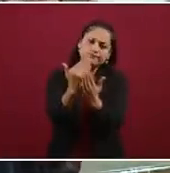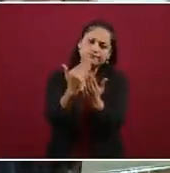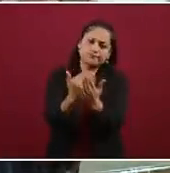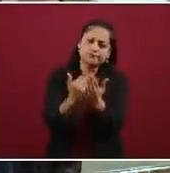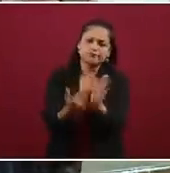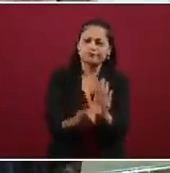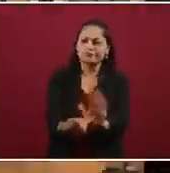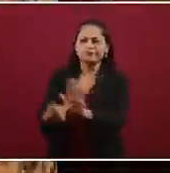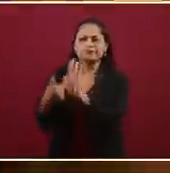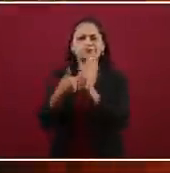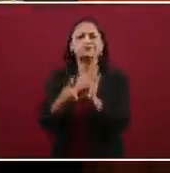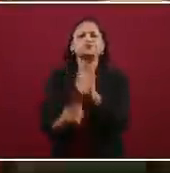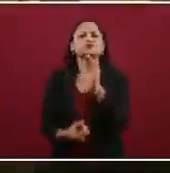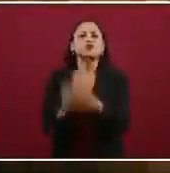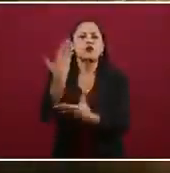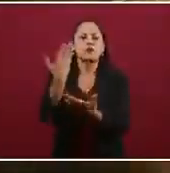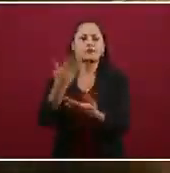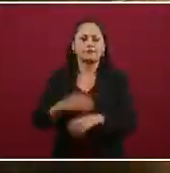en Guadalajara.